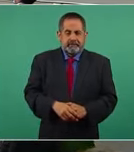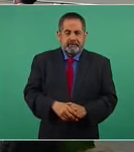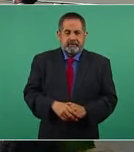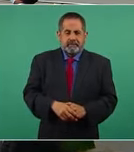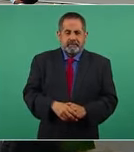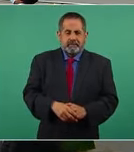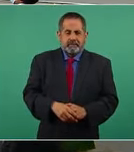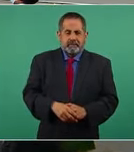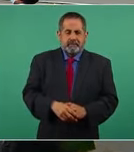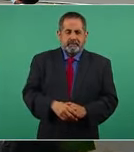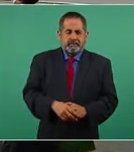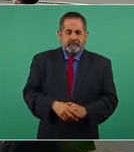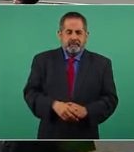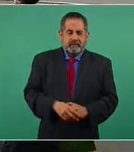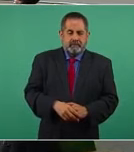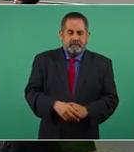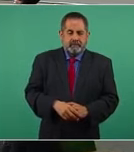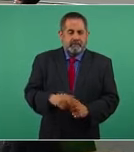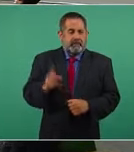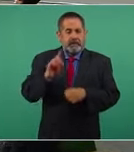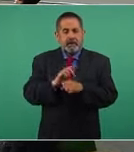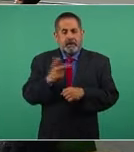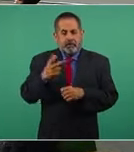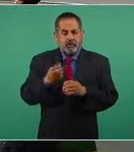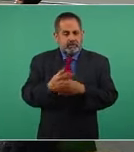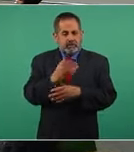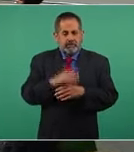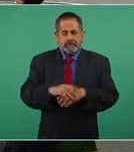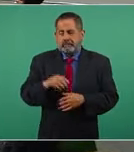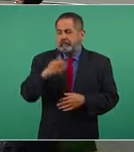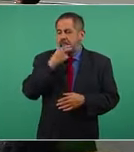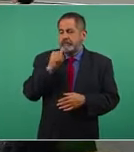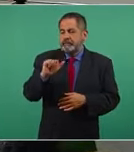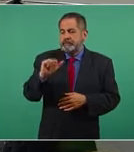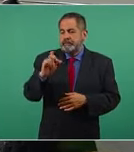¿Cómo? El 8, ah, Adrián.